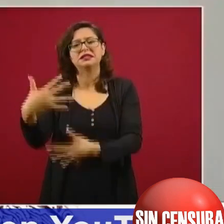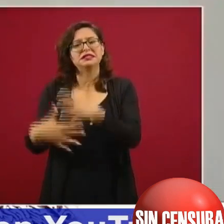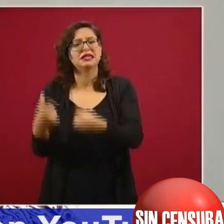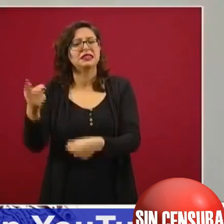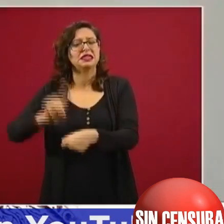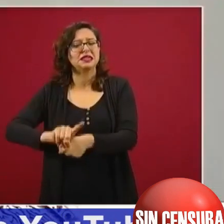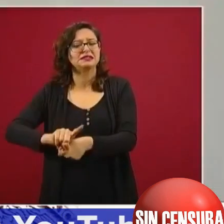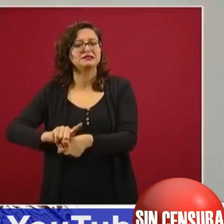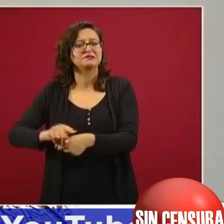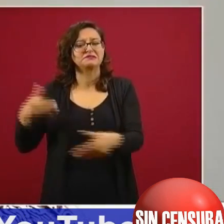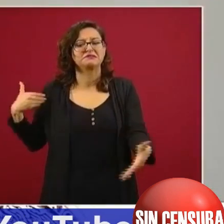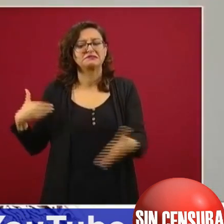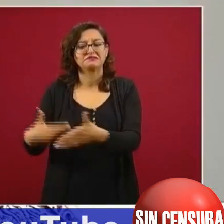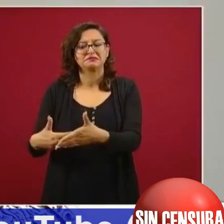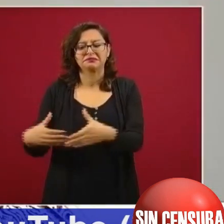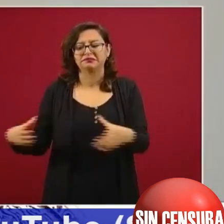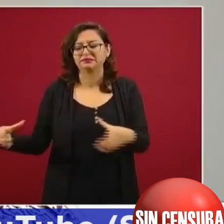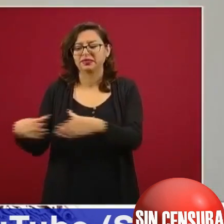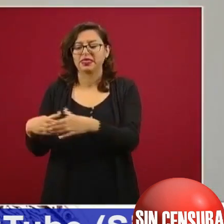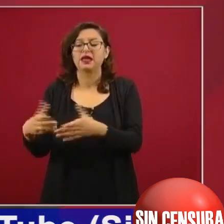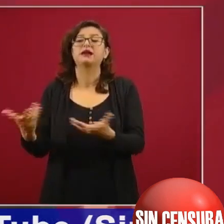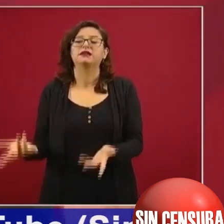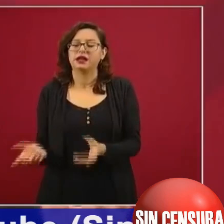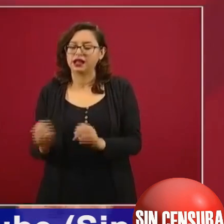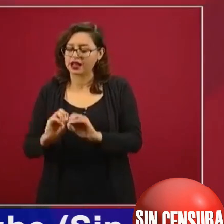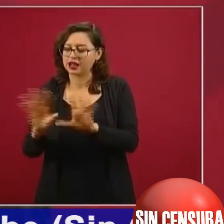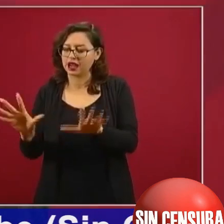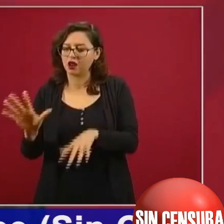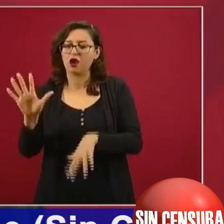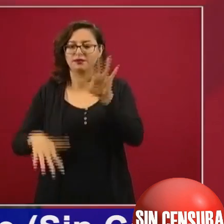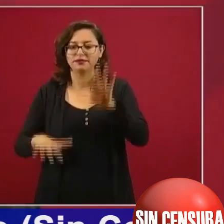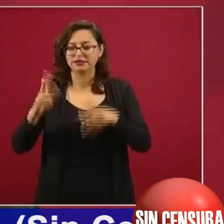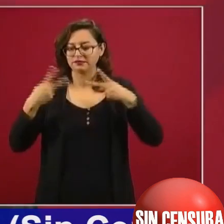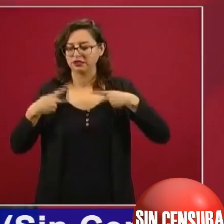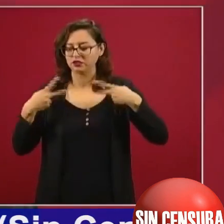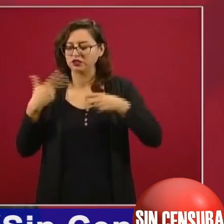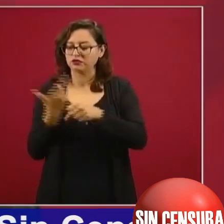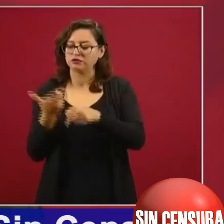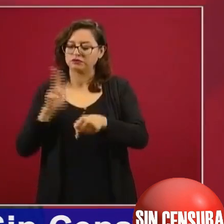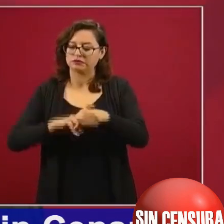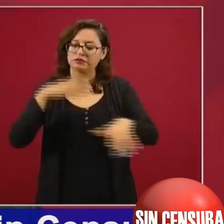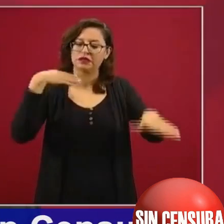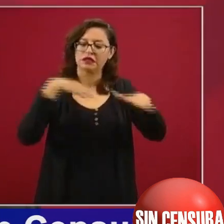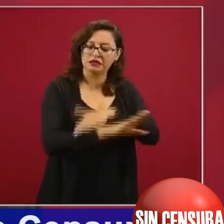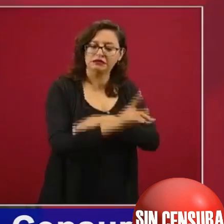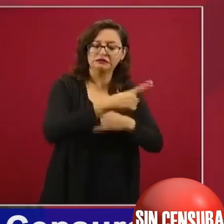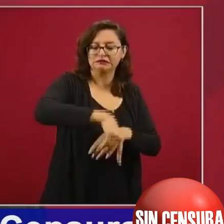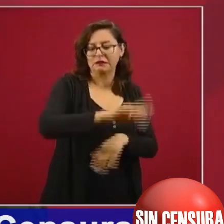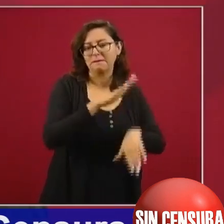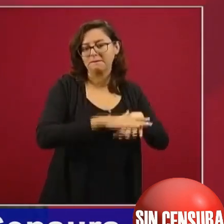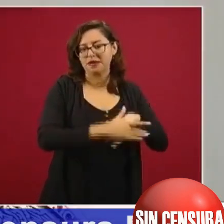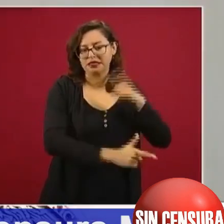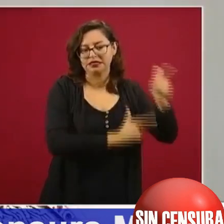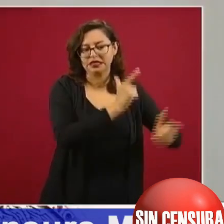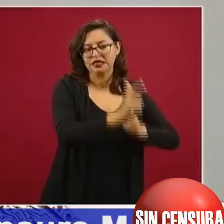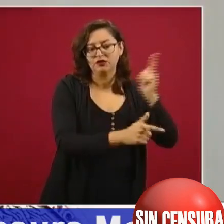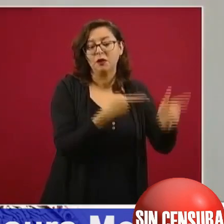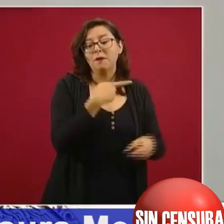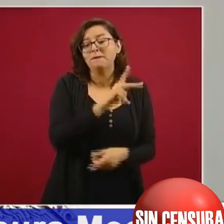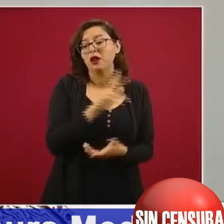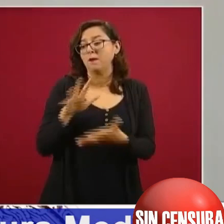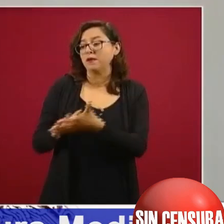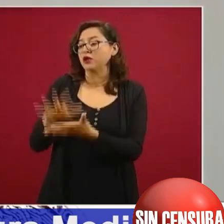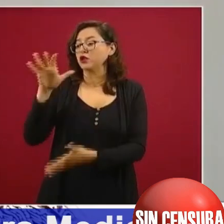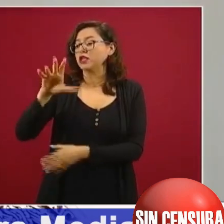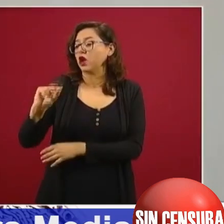días. Por supuesto, quienes están hospitalizadas tienen un periodo más lento de recuperación, pero la gran mayoría, más del